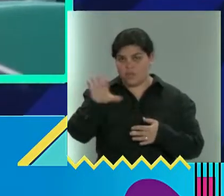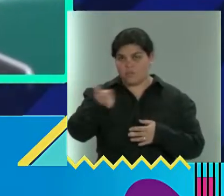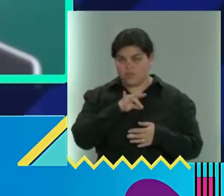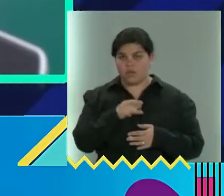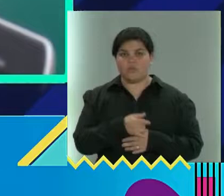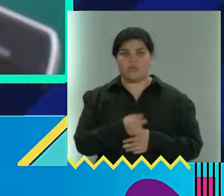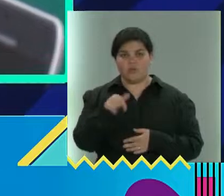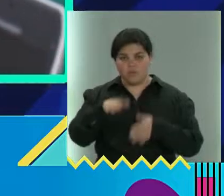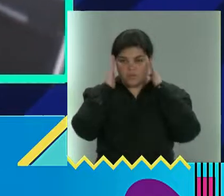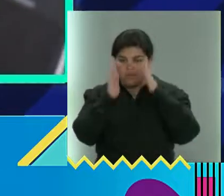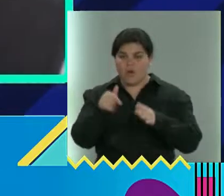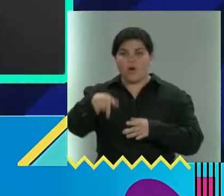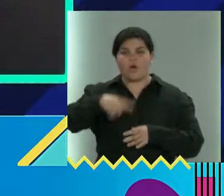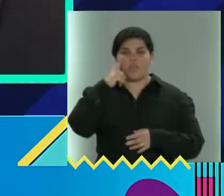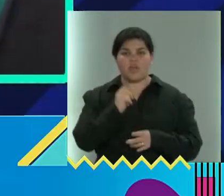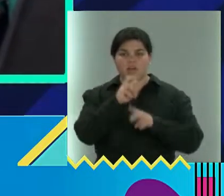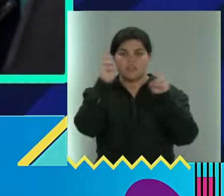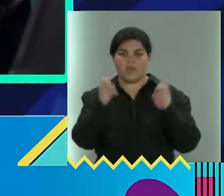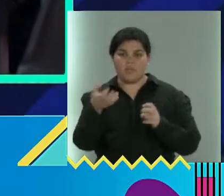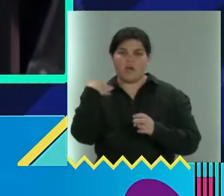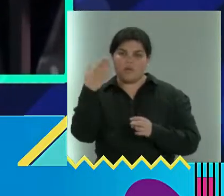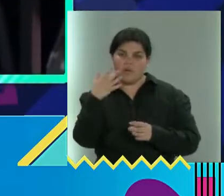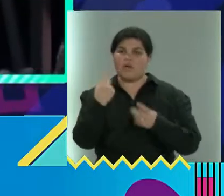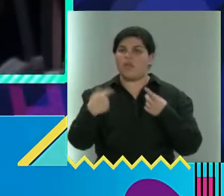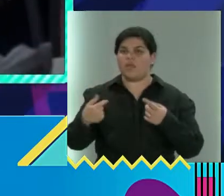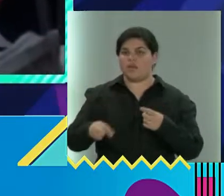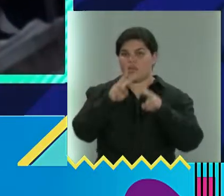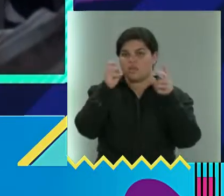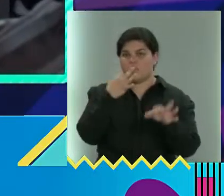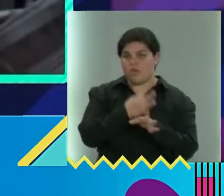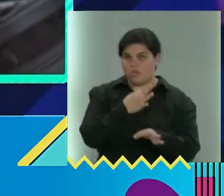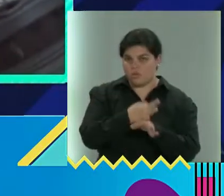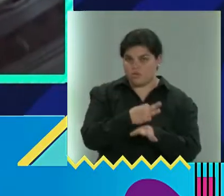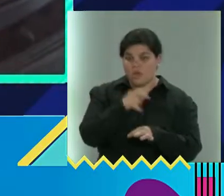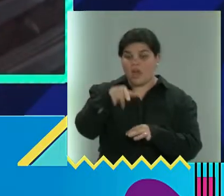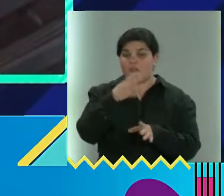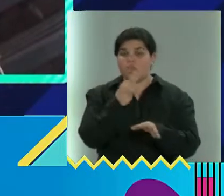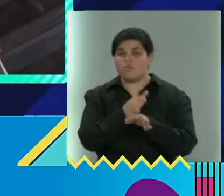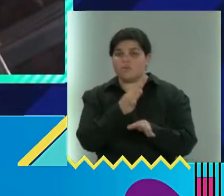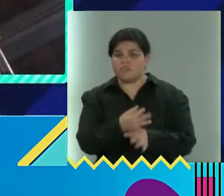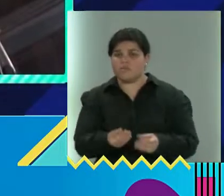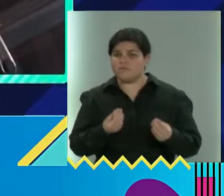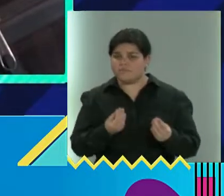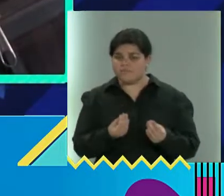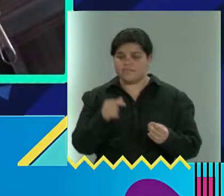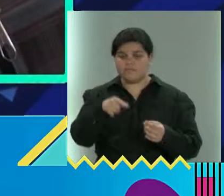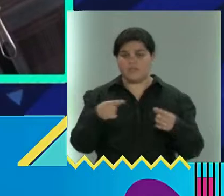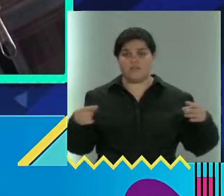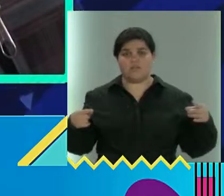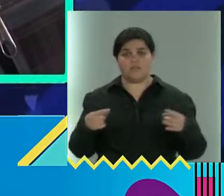puso el foco en eso. Obviamente dentro de las conclusiones se entiende que la educación es uno de los